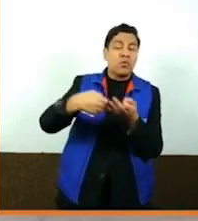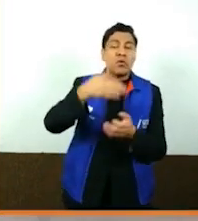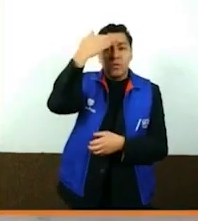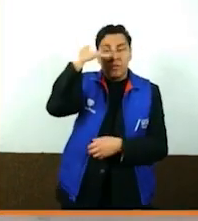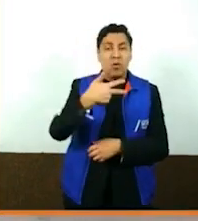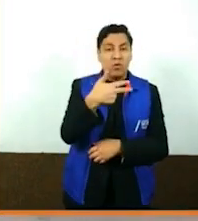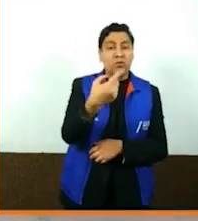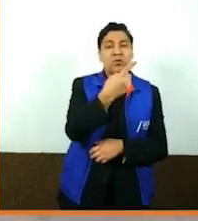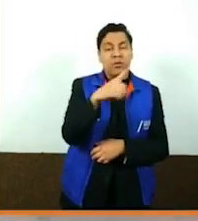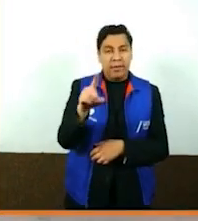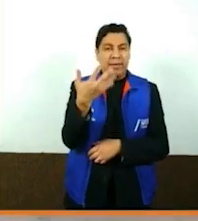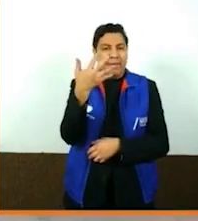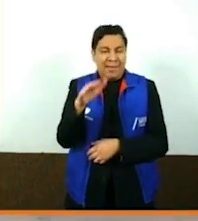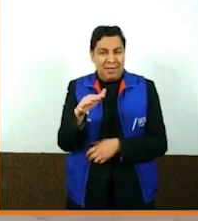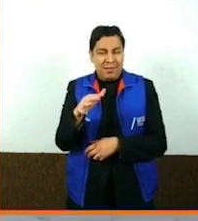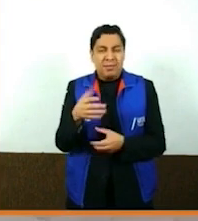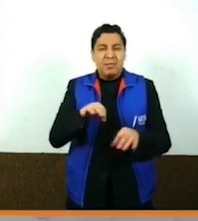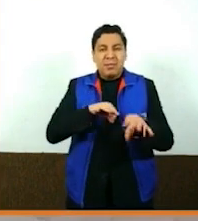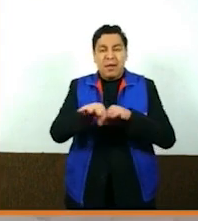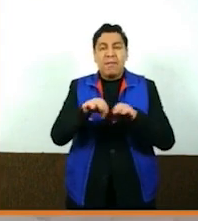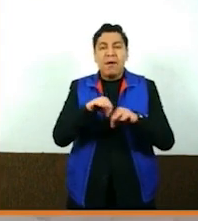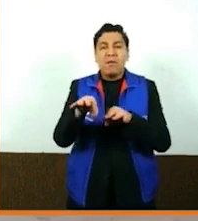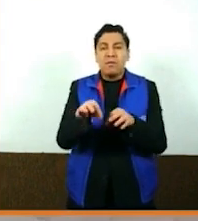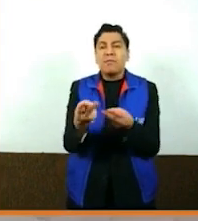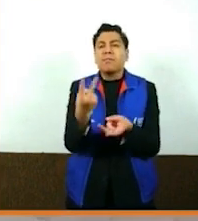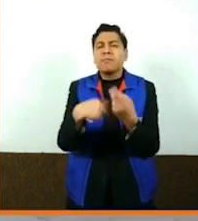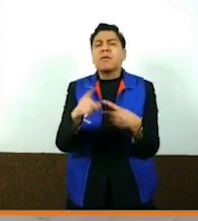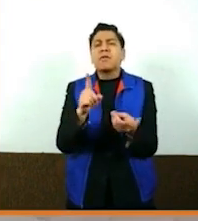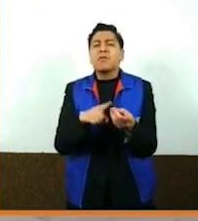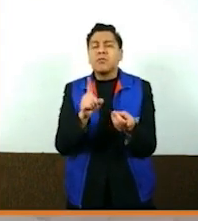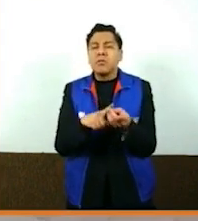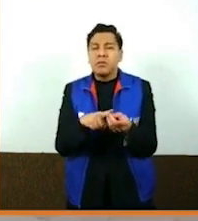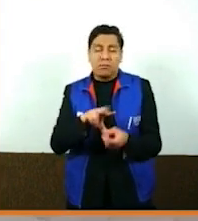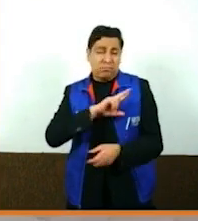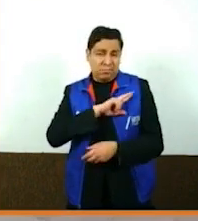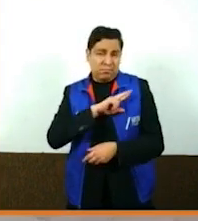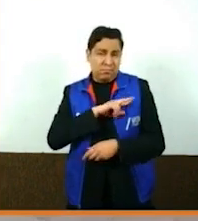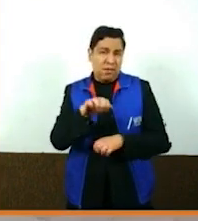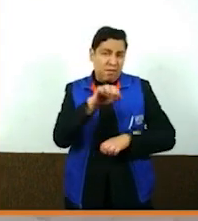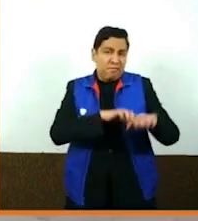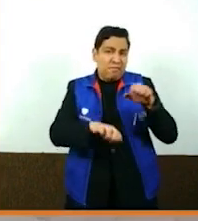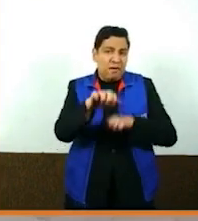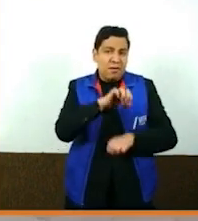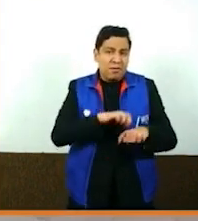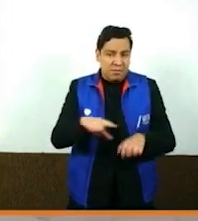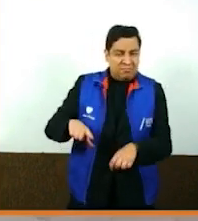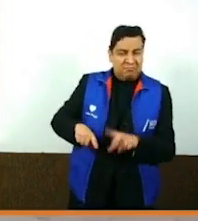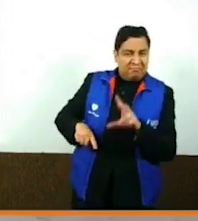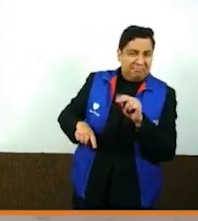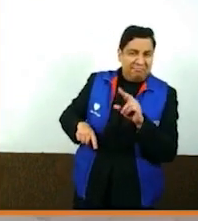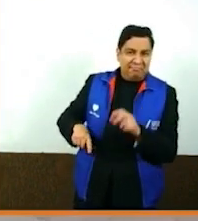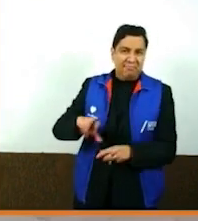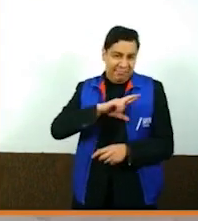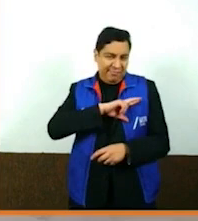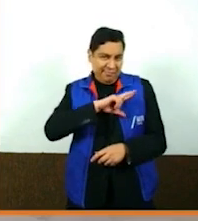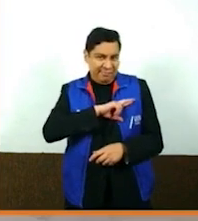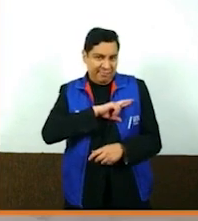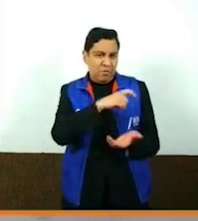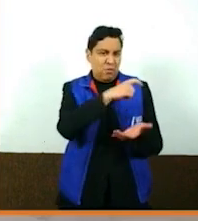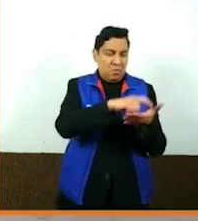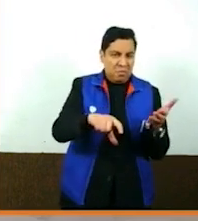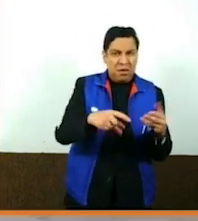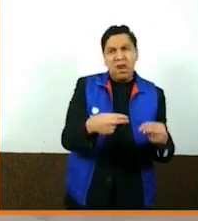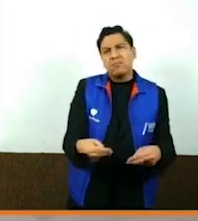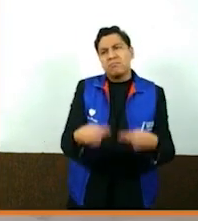10 empleos en México provienen del sector privado. Detrás de cada momento de nuestras vidas, ya sea comprar productos